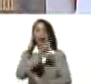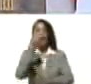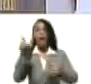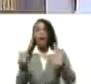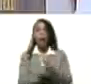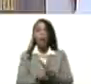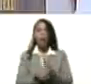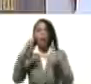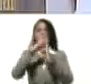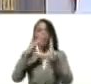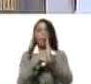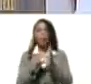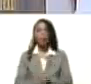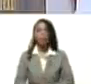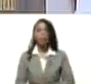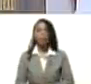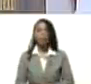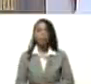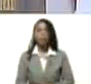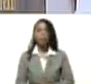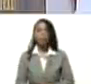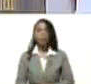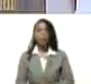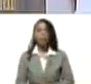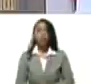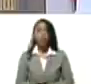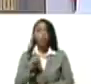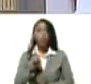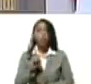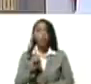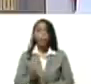lópez un eminente líder